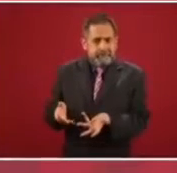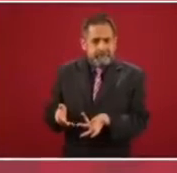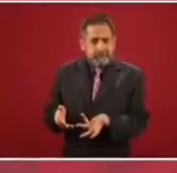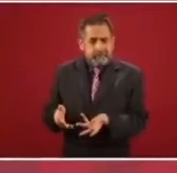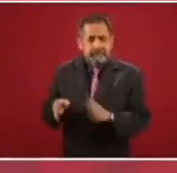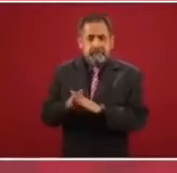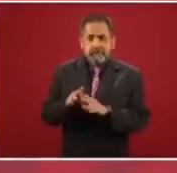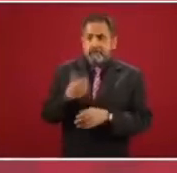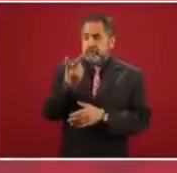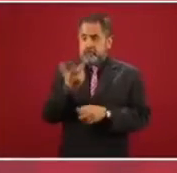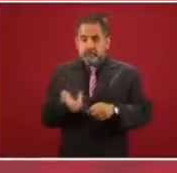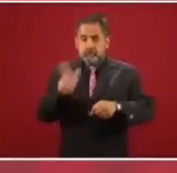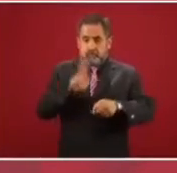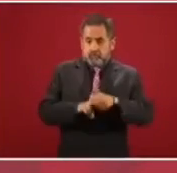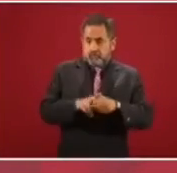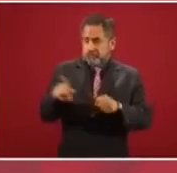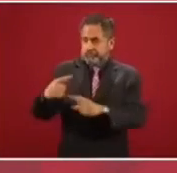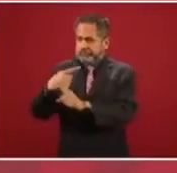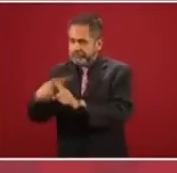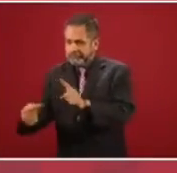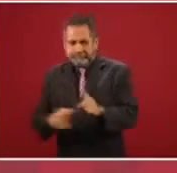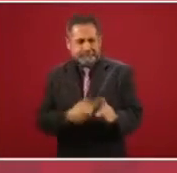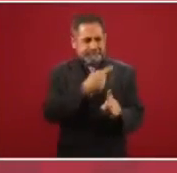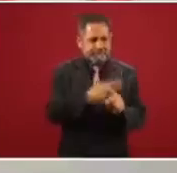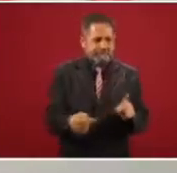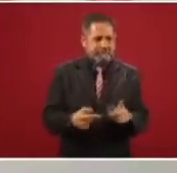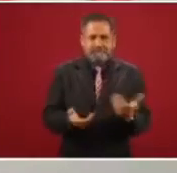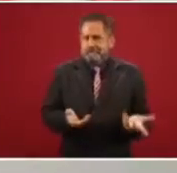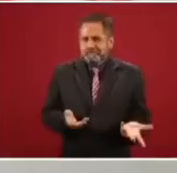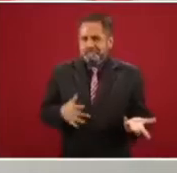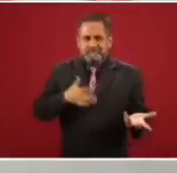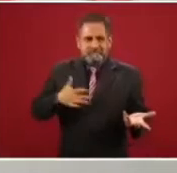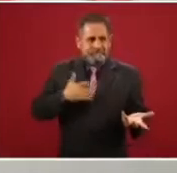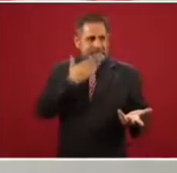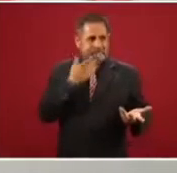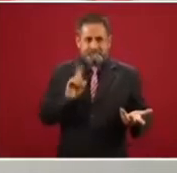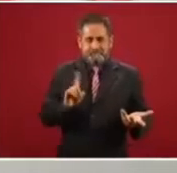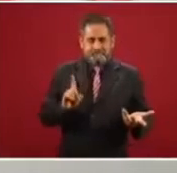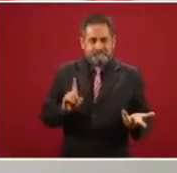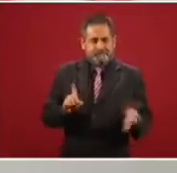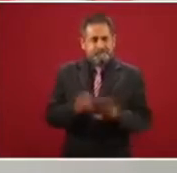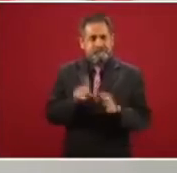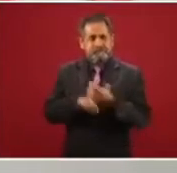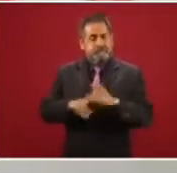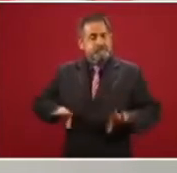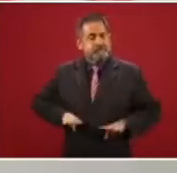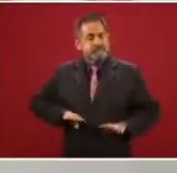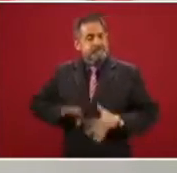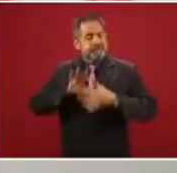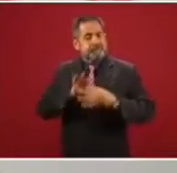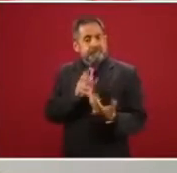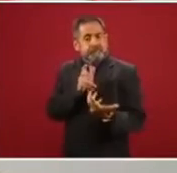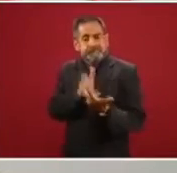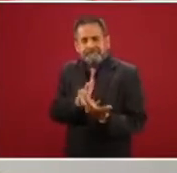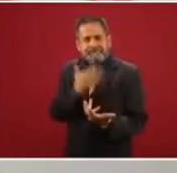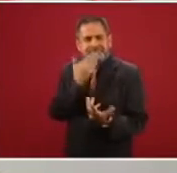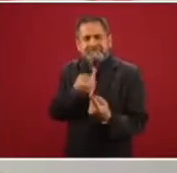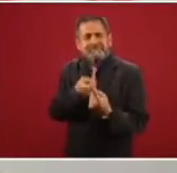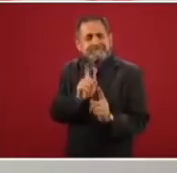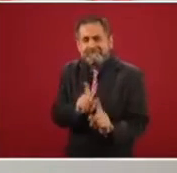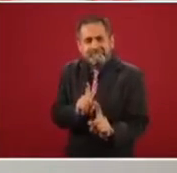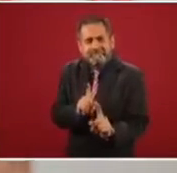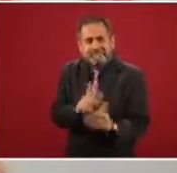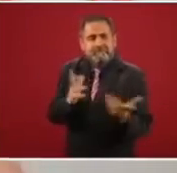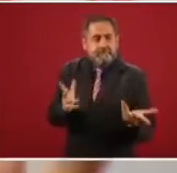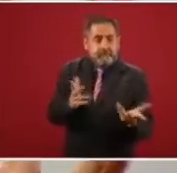hospitales superando a la mitad pues la verdad que no este no es el beneficio de la propia población tener